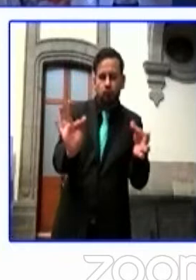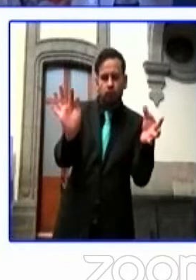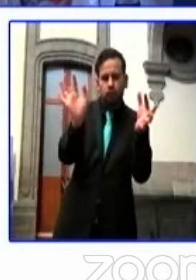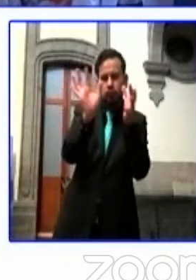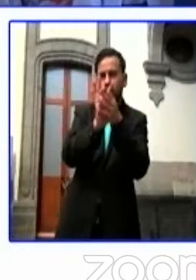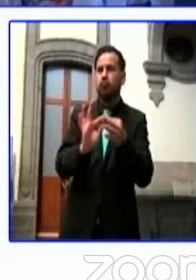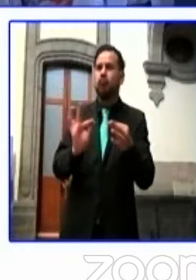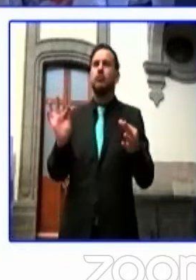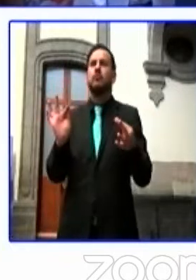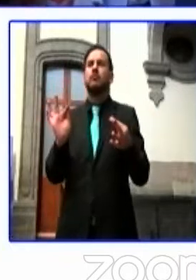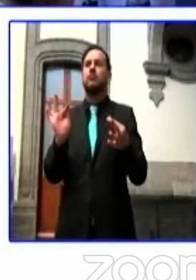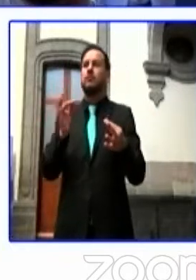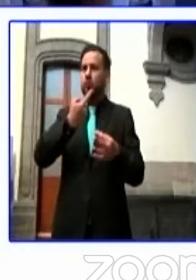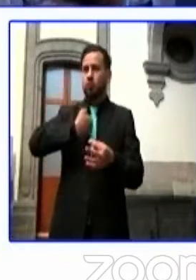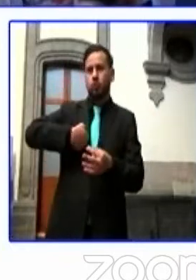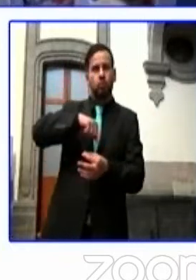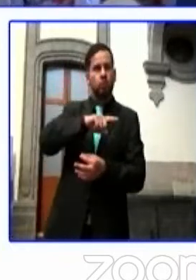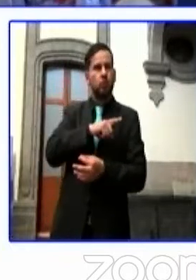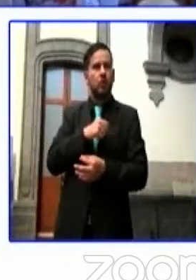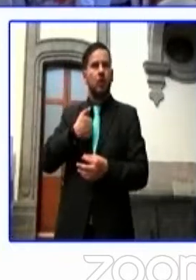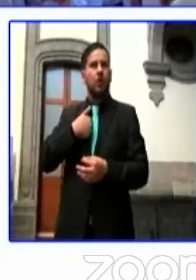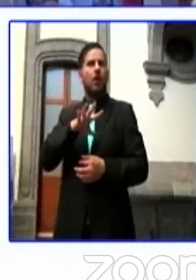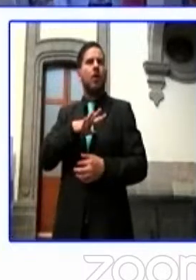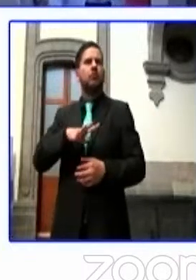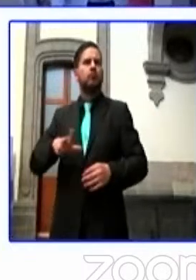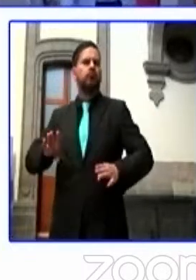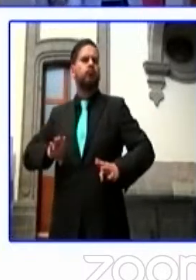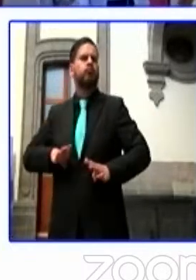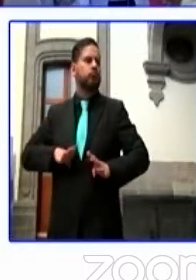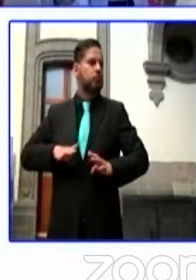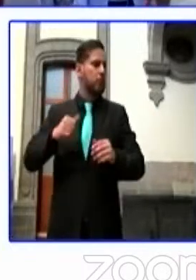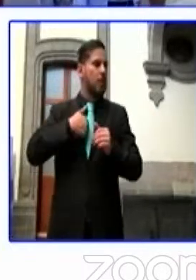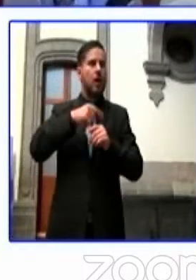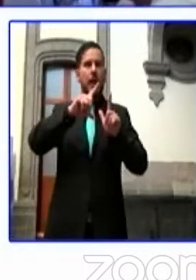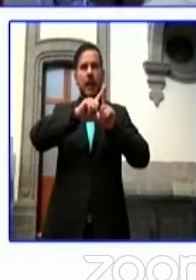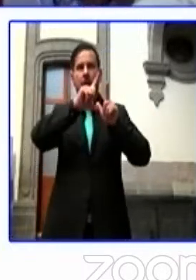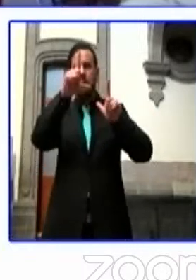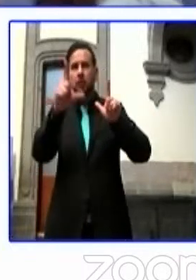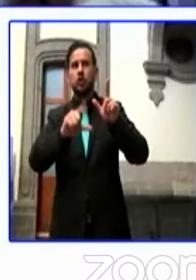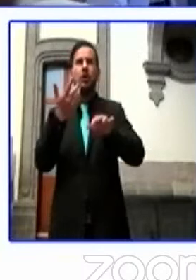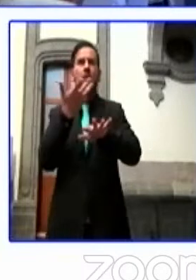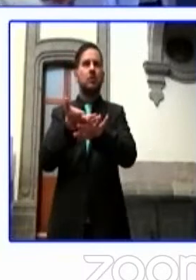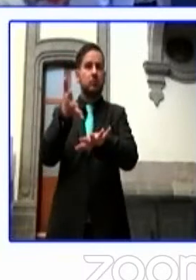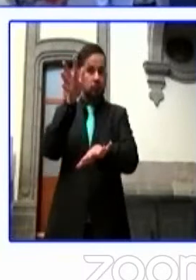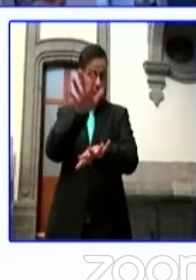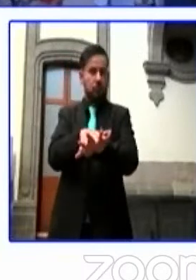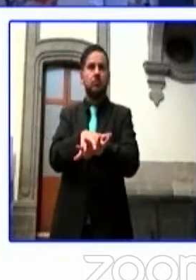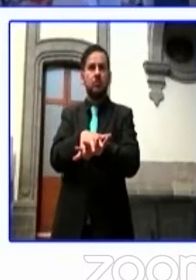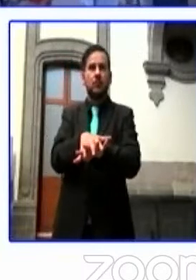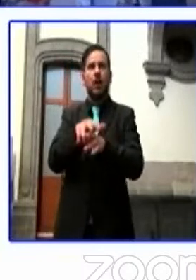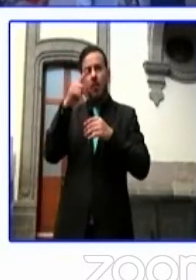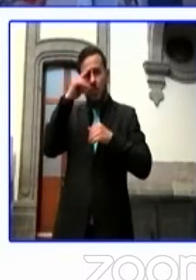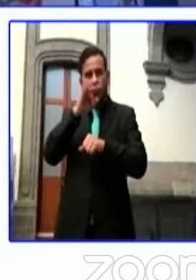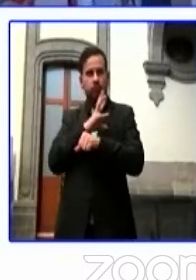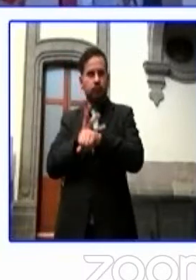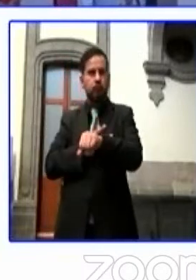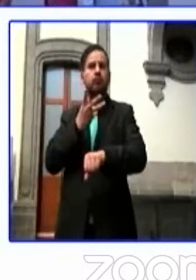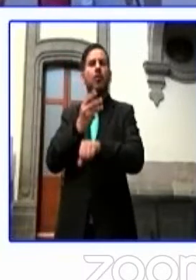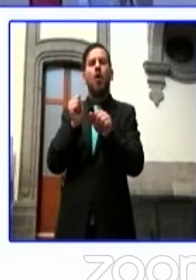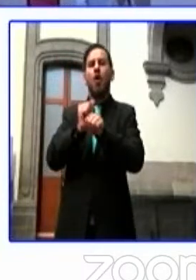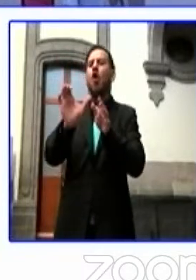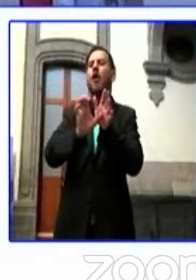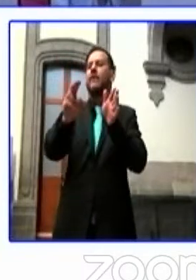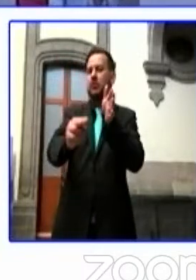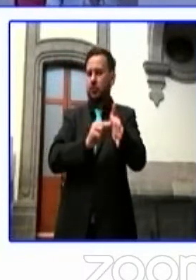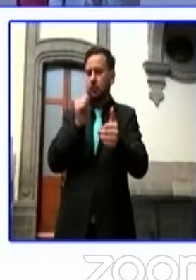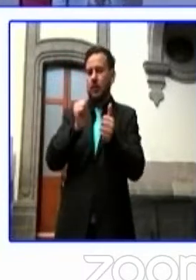nos referimos a esta estrategia del Plan Nacional Integral para la Implementación de la Convención sobre los